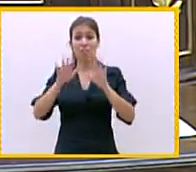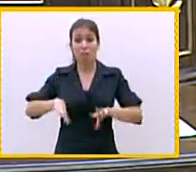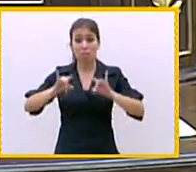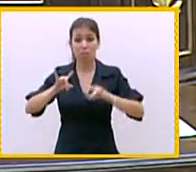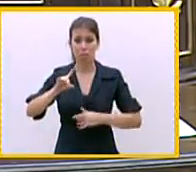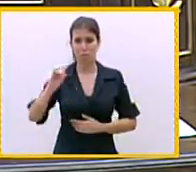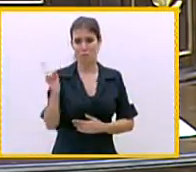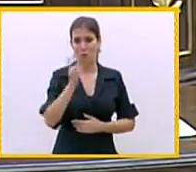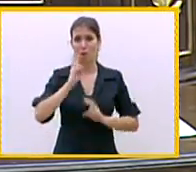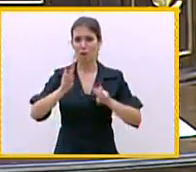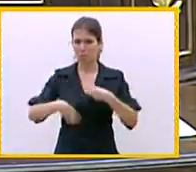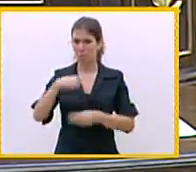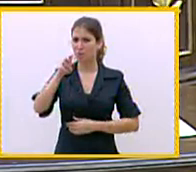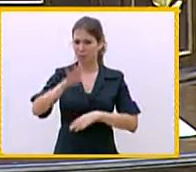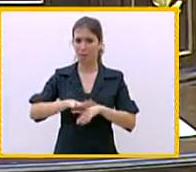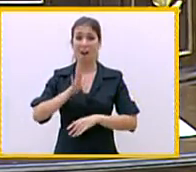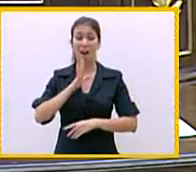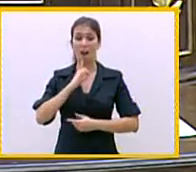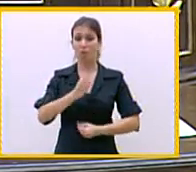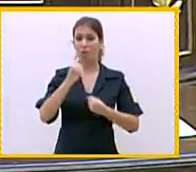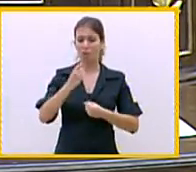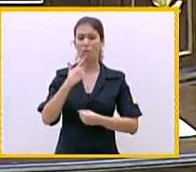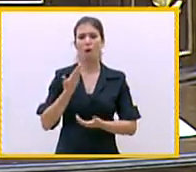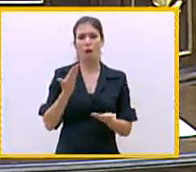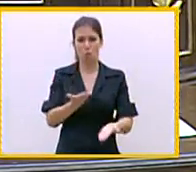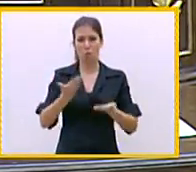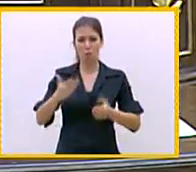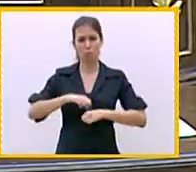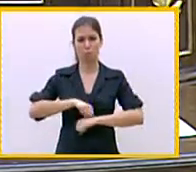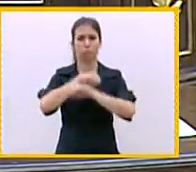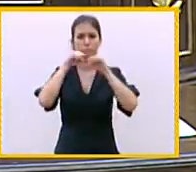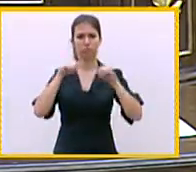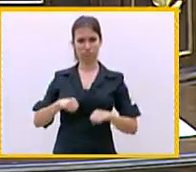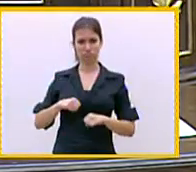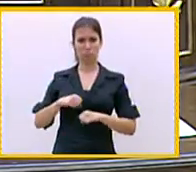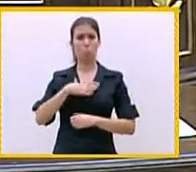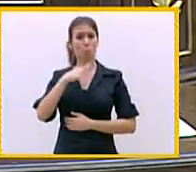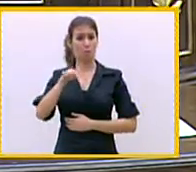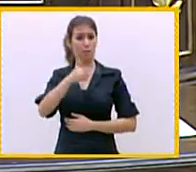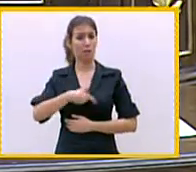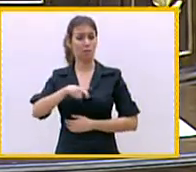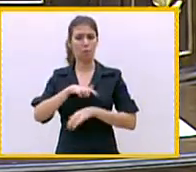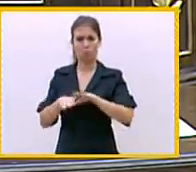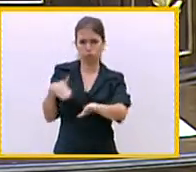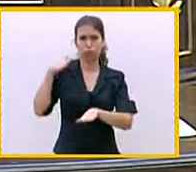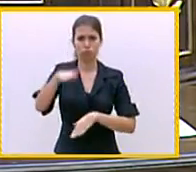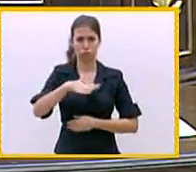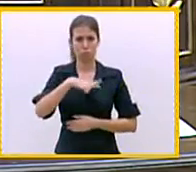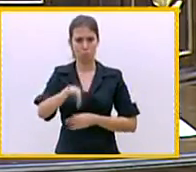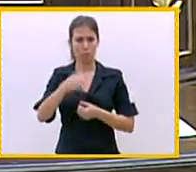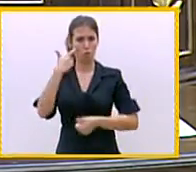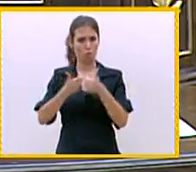operan sobre estas fortalezas, las activan al máximo y aseguran que nuestro país puede dar un salto hacia adelante en competitividad